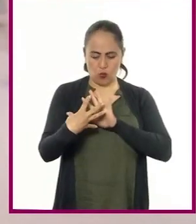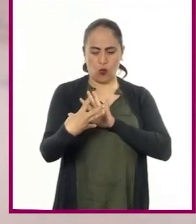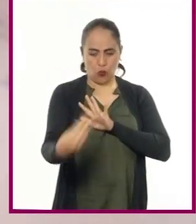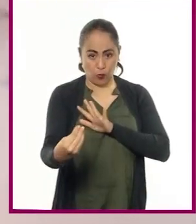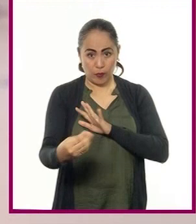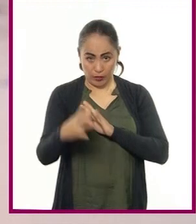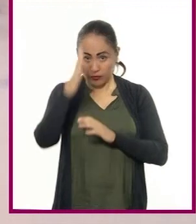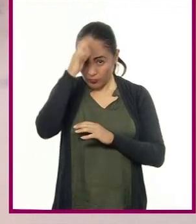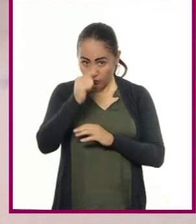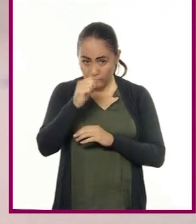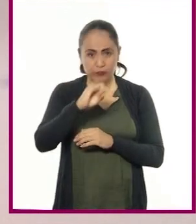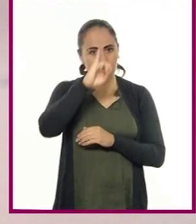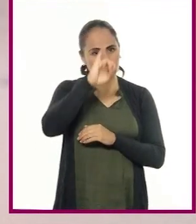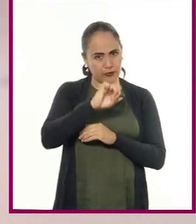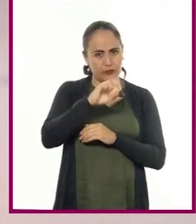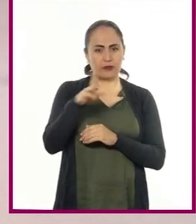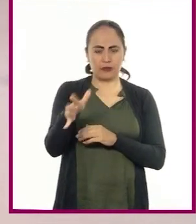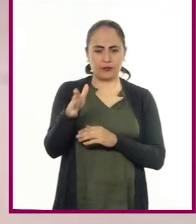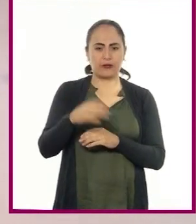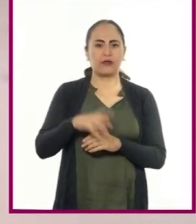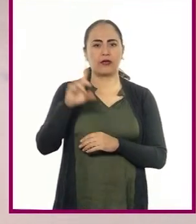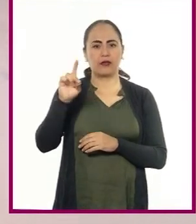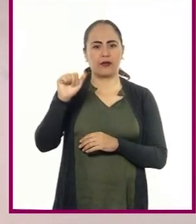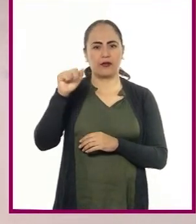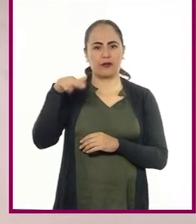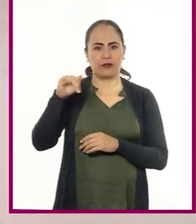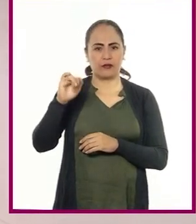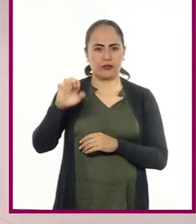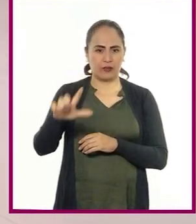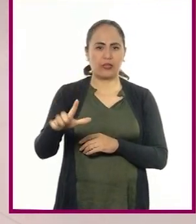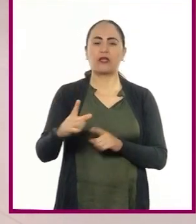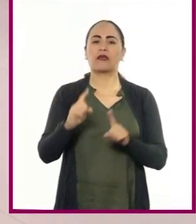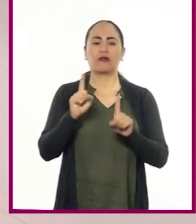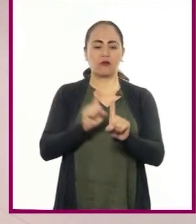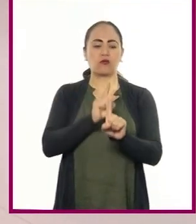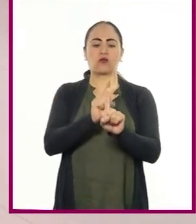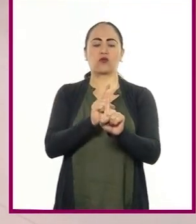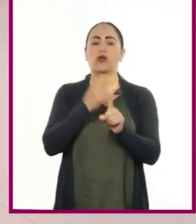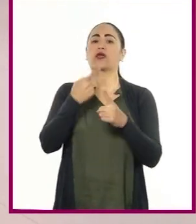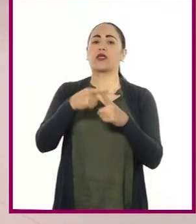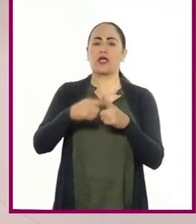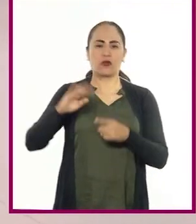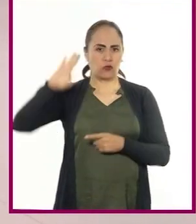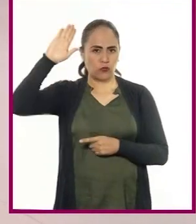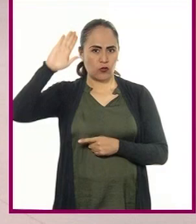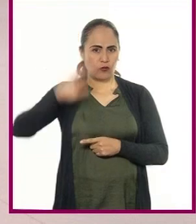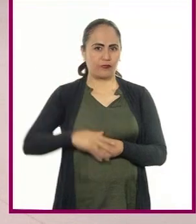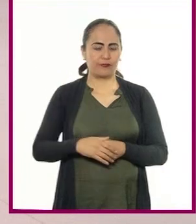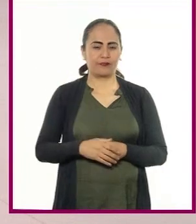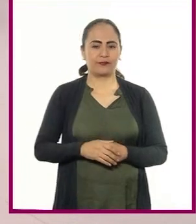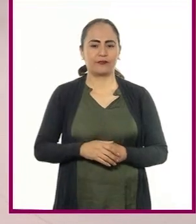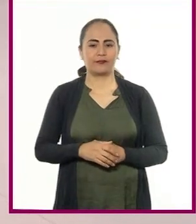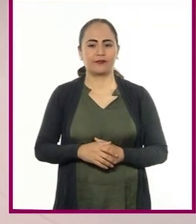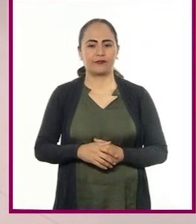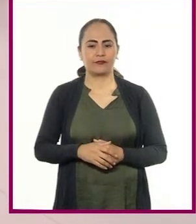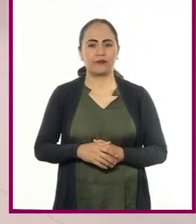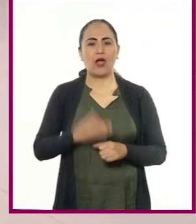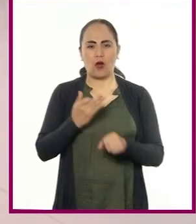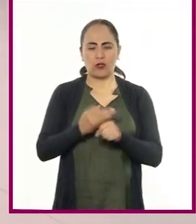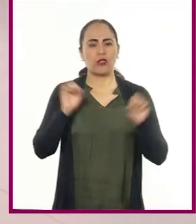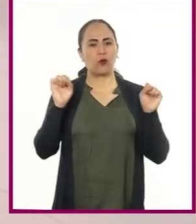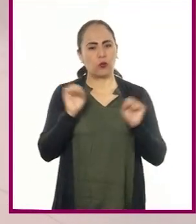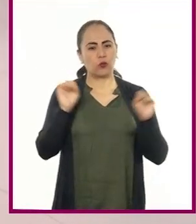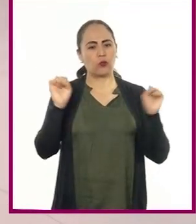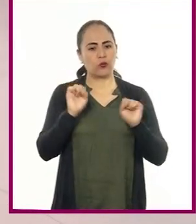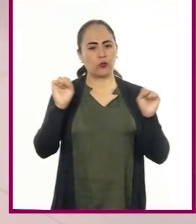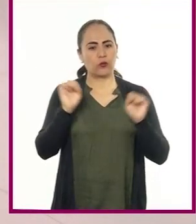¿Perfecto? Perfecto. Muy bien, Daniel. ¿Quién va atrás de mí? ¿Maestra o Daniel? Voy yo. Muy bien. Comienzo aquí. Vamos a ir trotando.